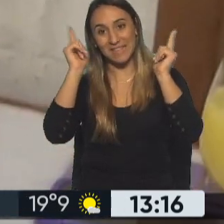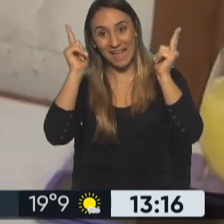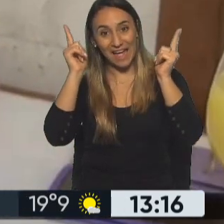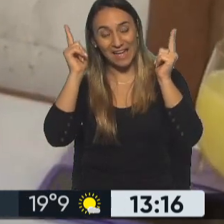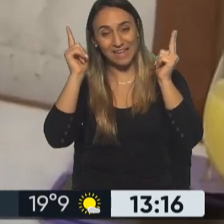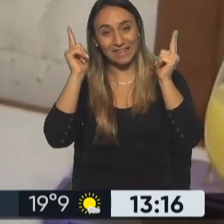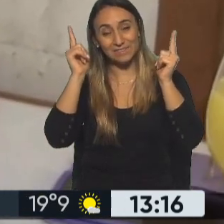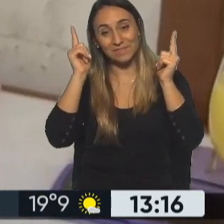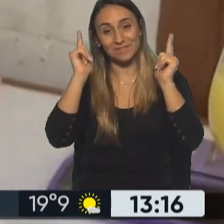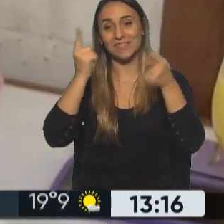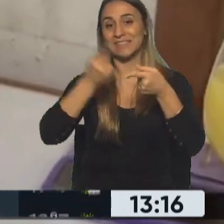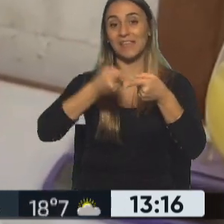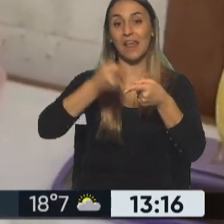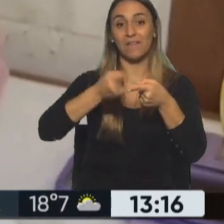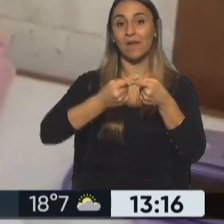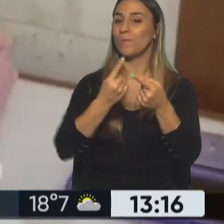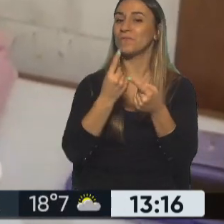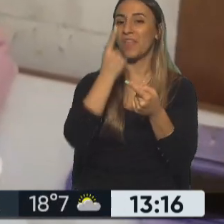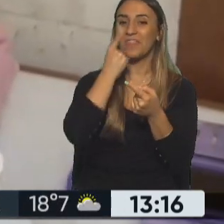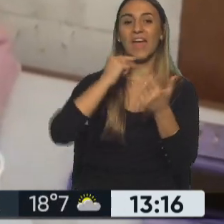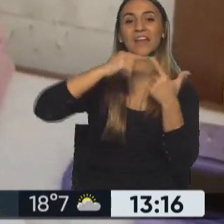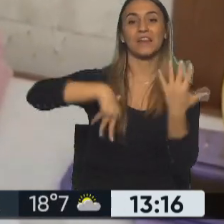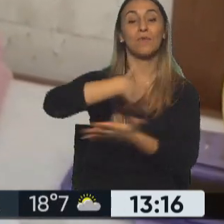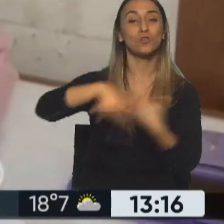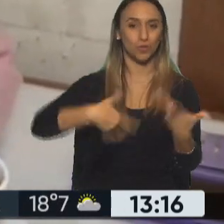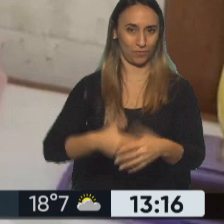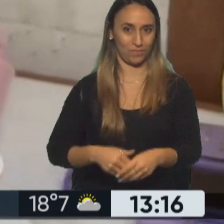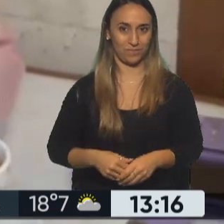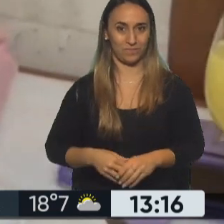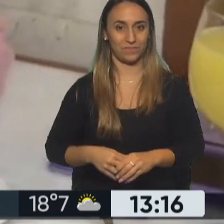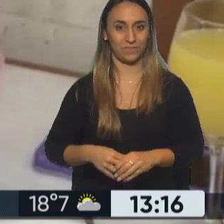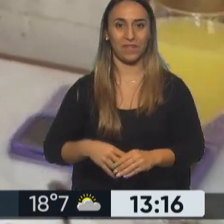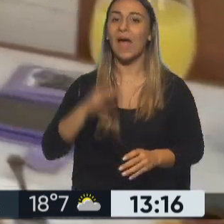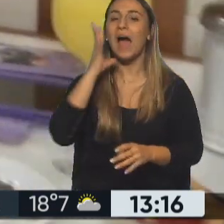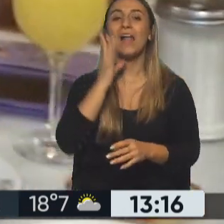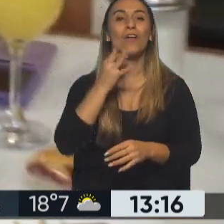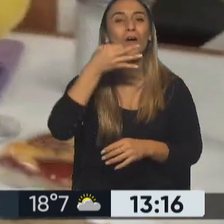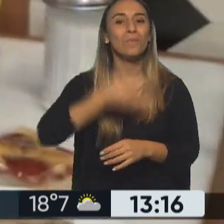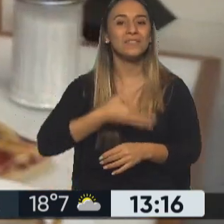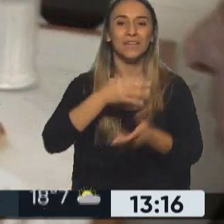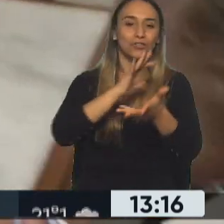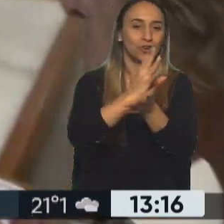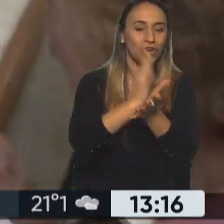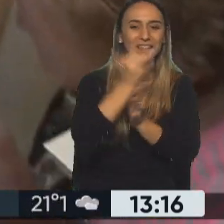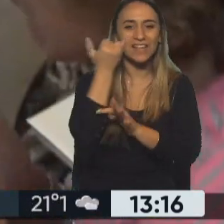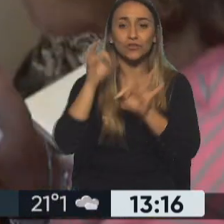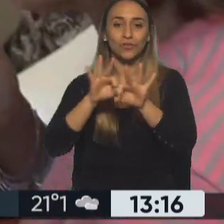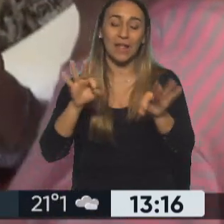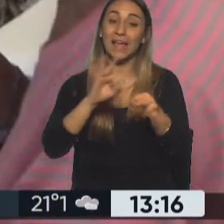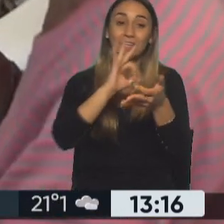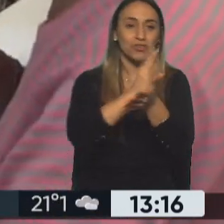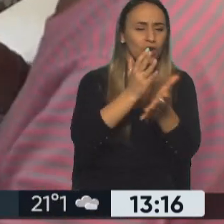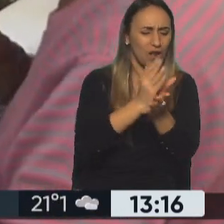de de la revolución qué tiene especial el chocolate y los churros el chocolate